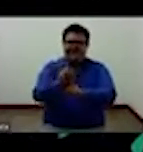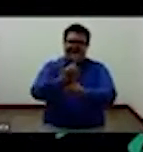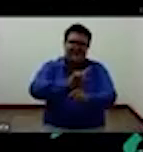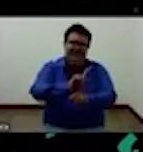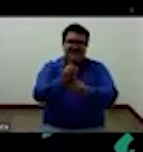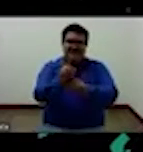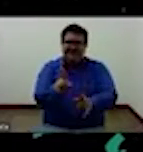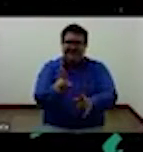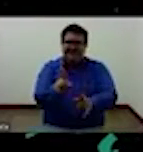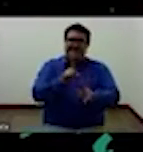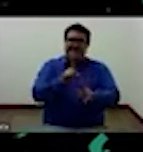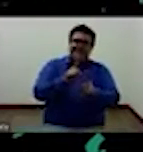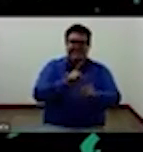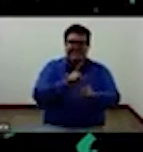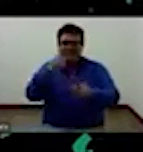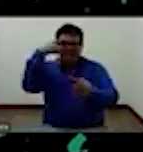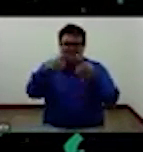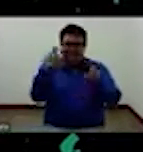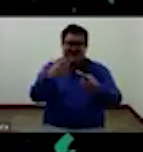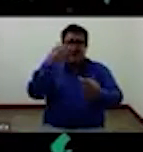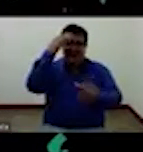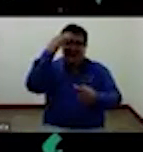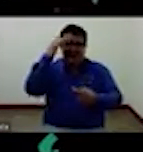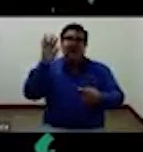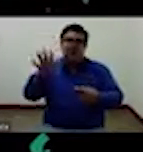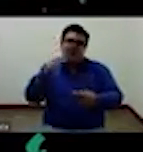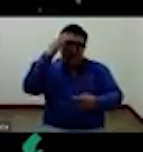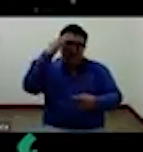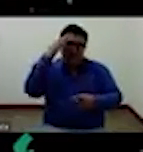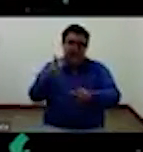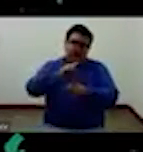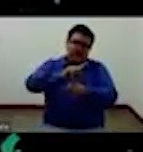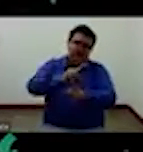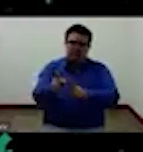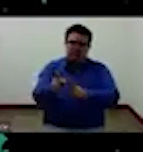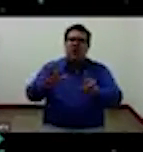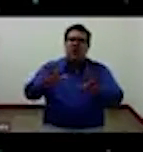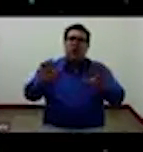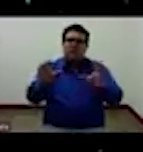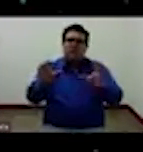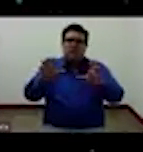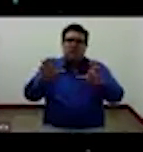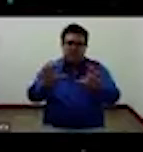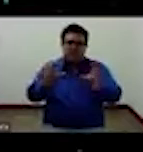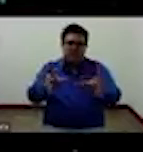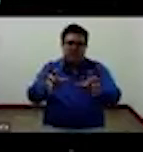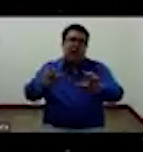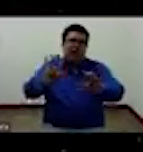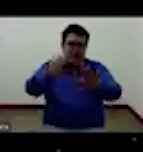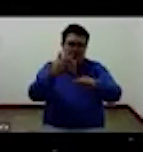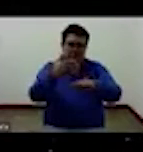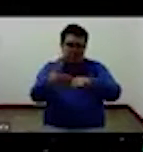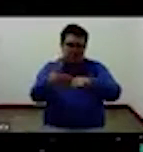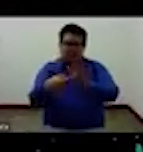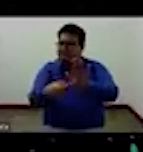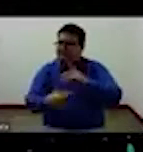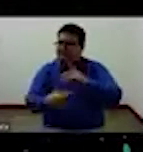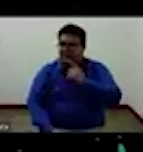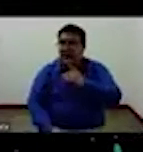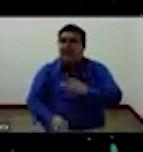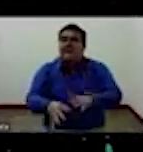metrónomo realmente de pulso digital, que ahora se los muestro, y van acompañados